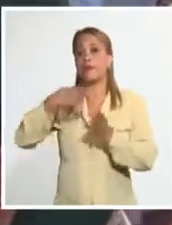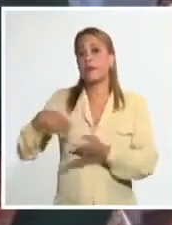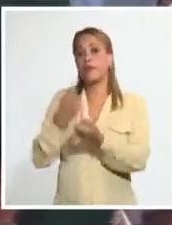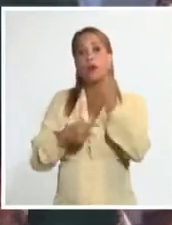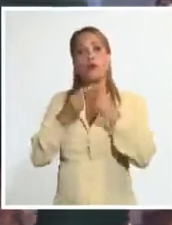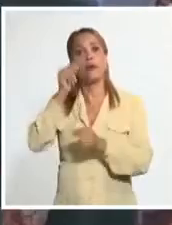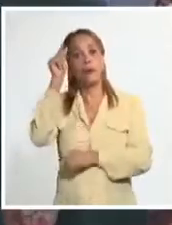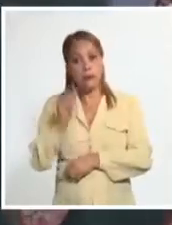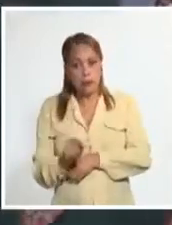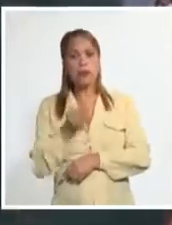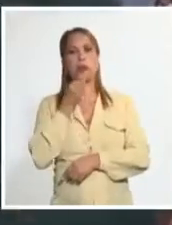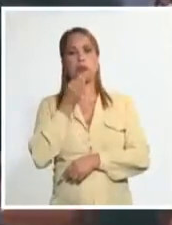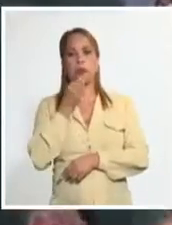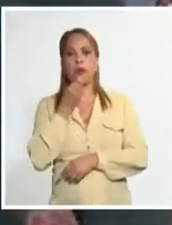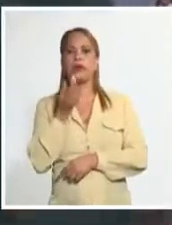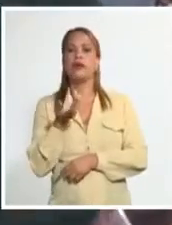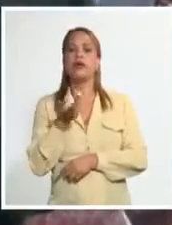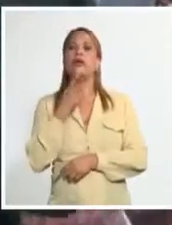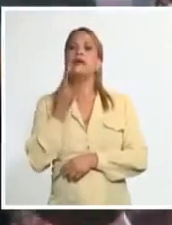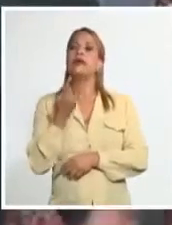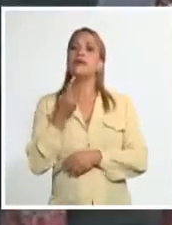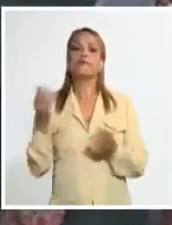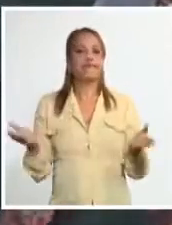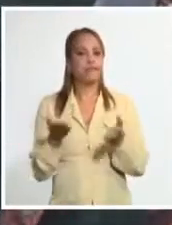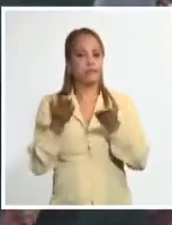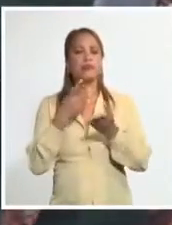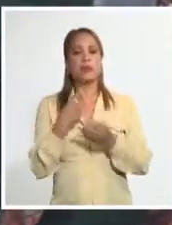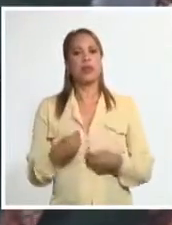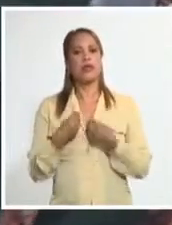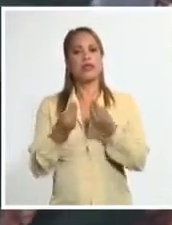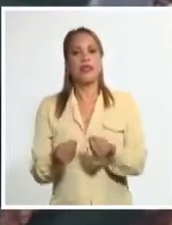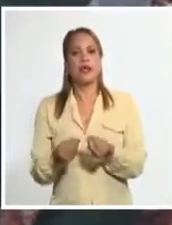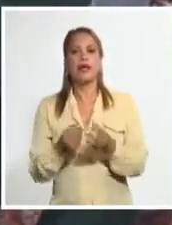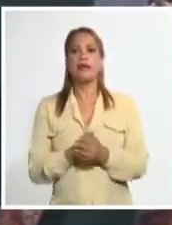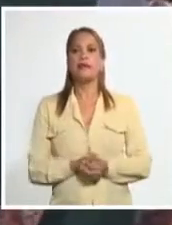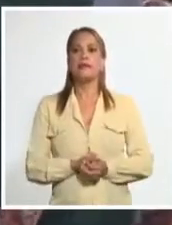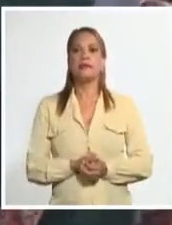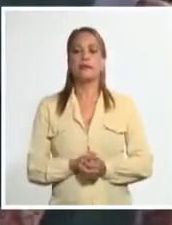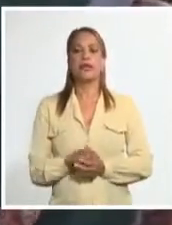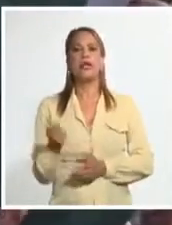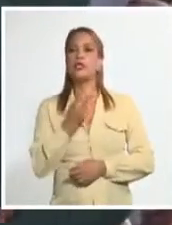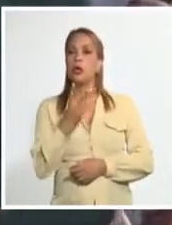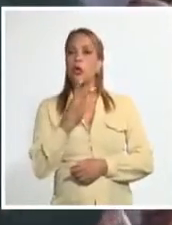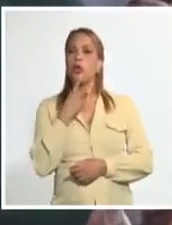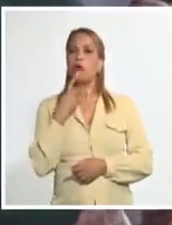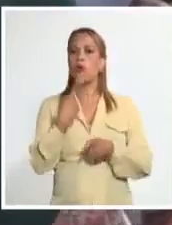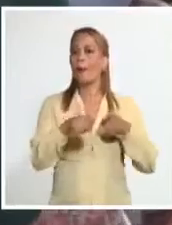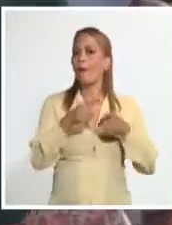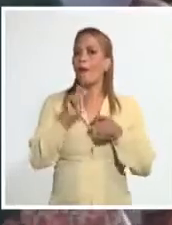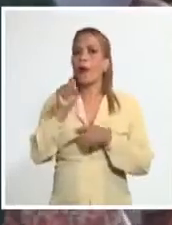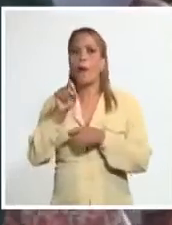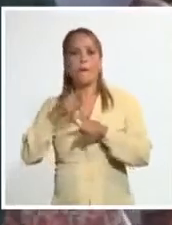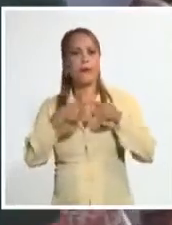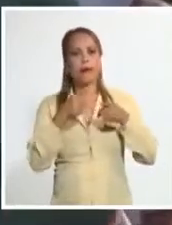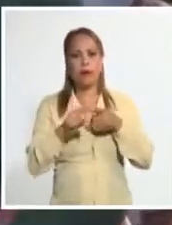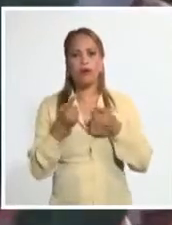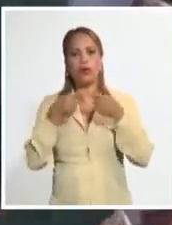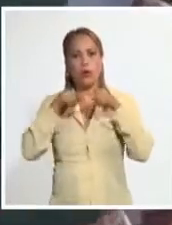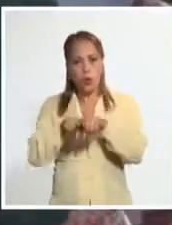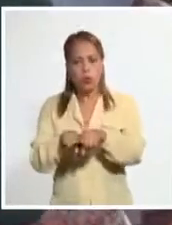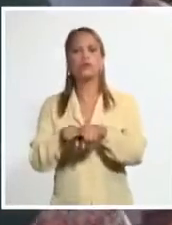fallecimiento de esa persona, donde están construyendo y adquieren bienes en común, y por supuesto de esa manera también